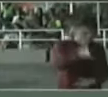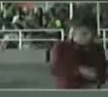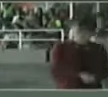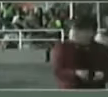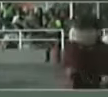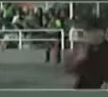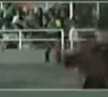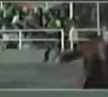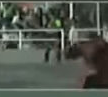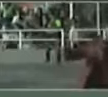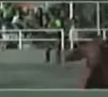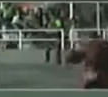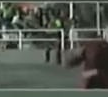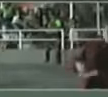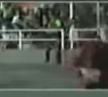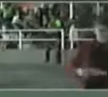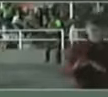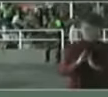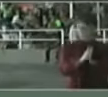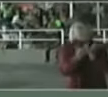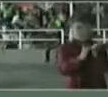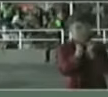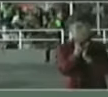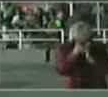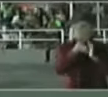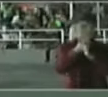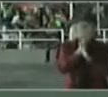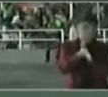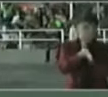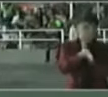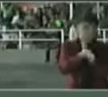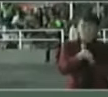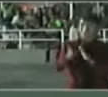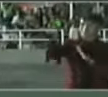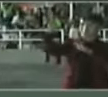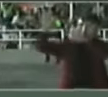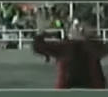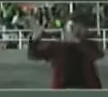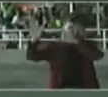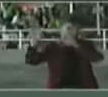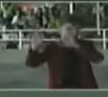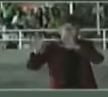escuchados. Y la Biblia dice que entonces el Espíritu de Dios,